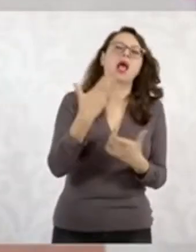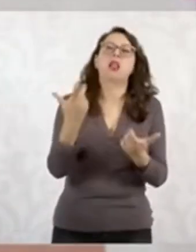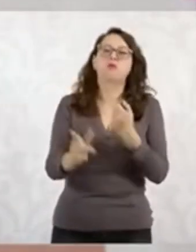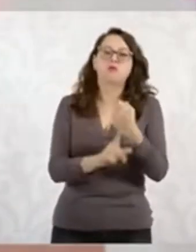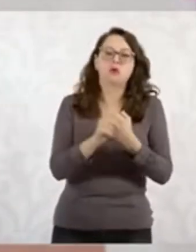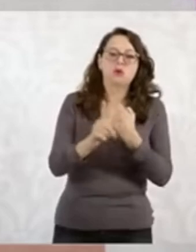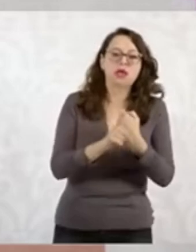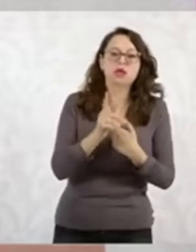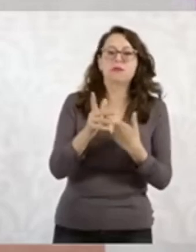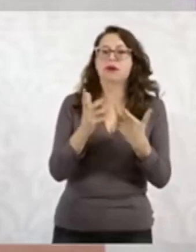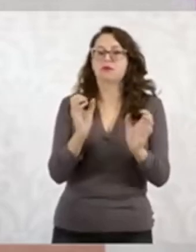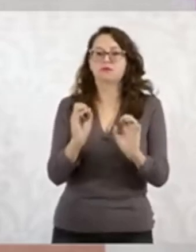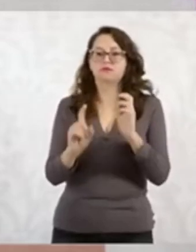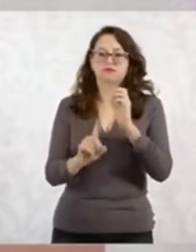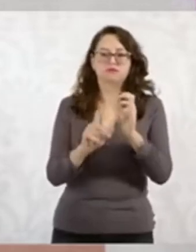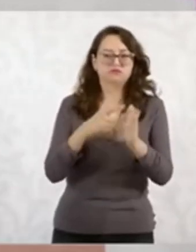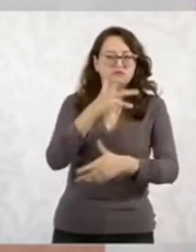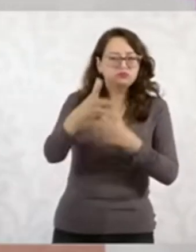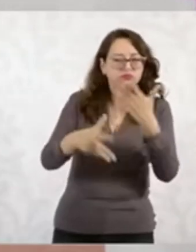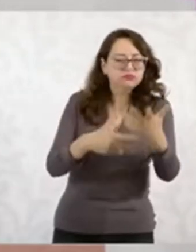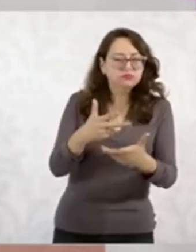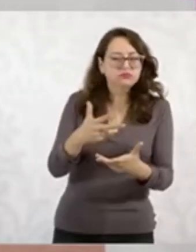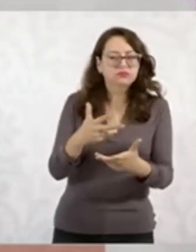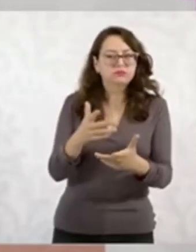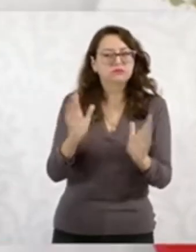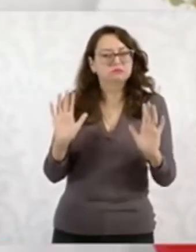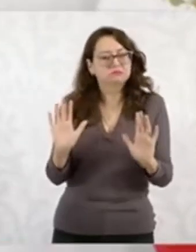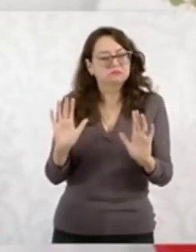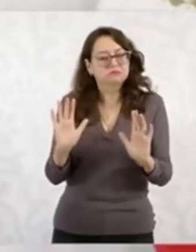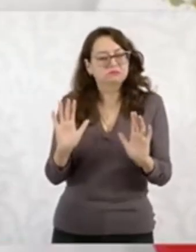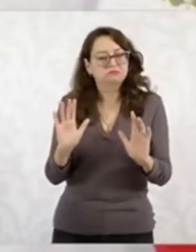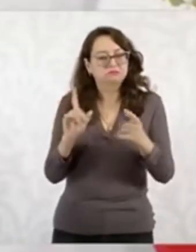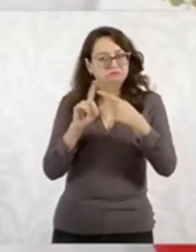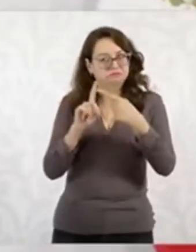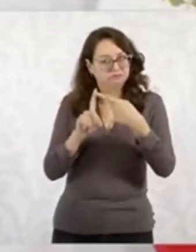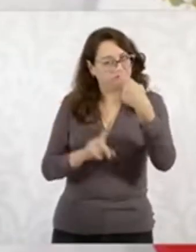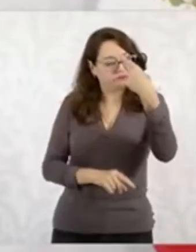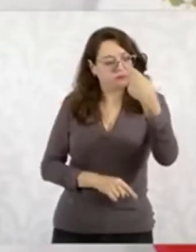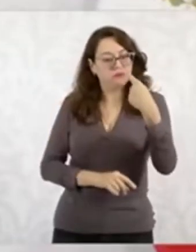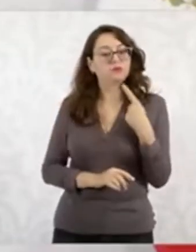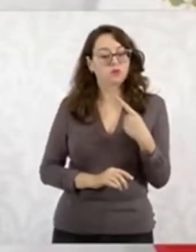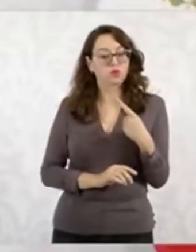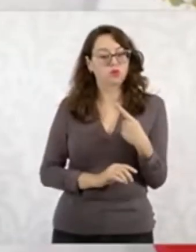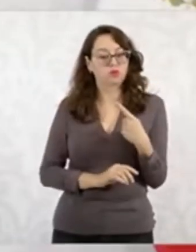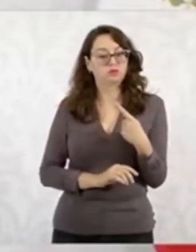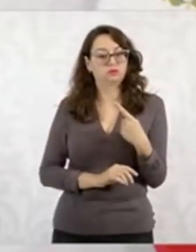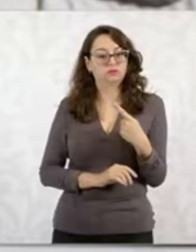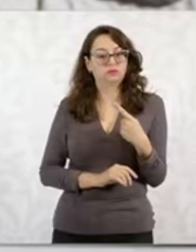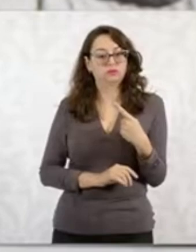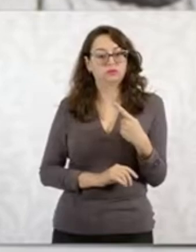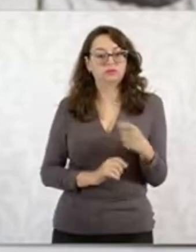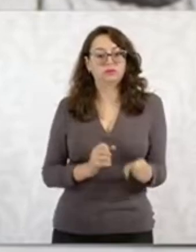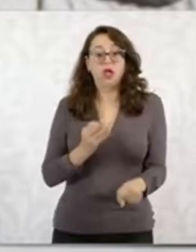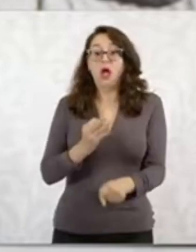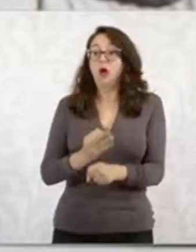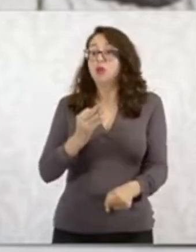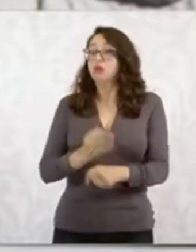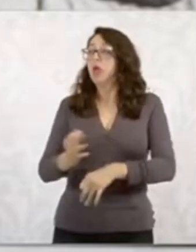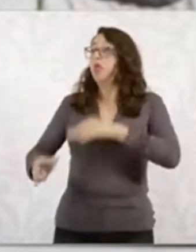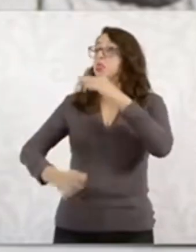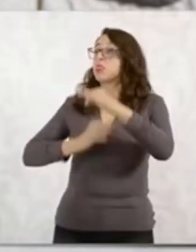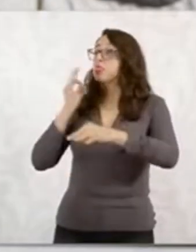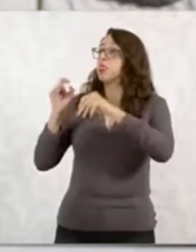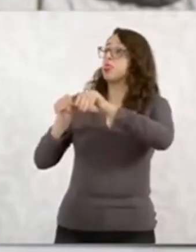estado manchada por algún problema de violencia. Entonces, eso que sale en las notas que envía